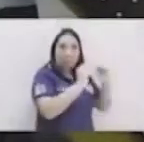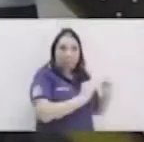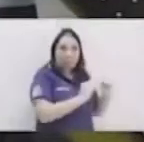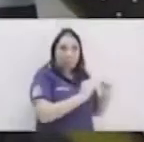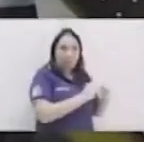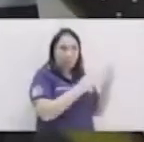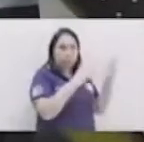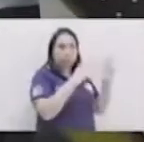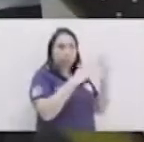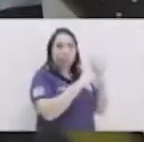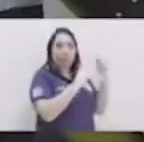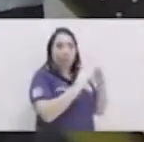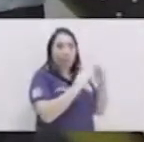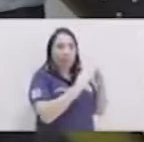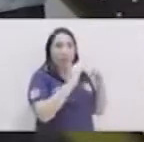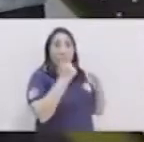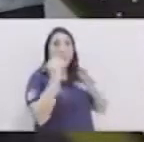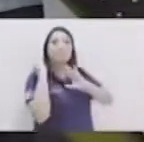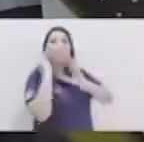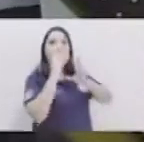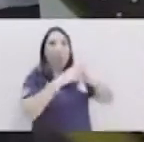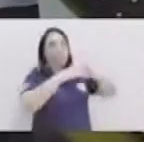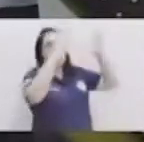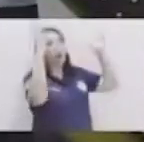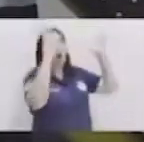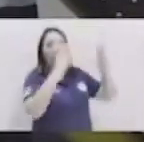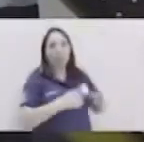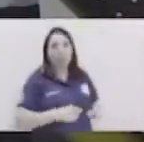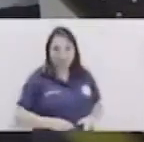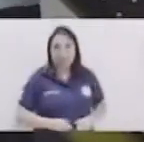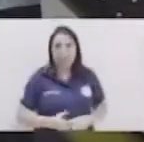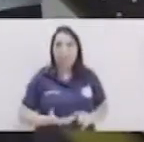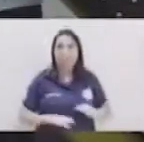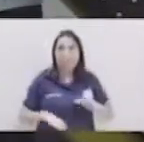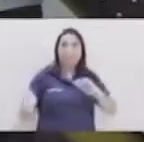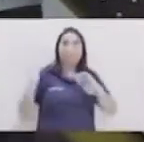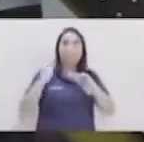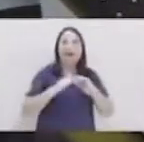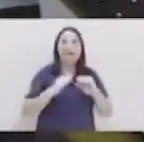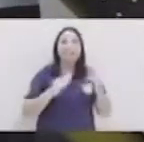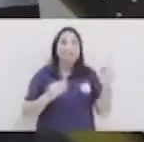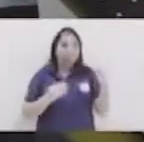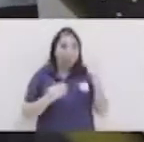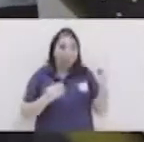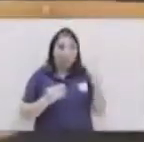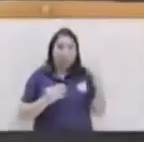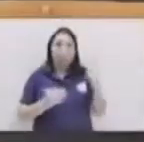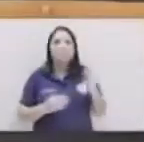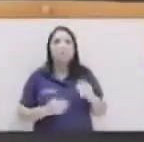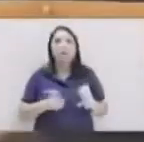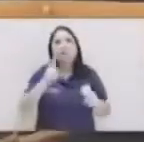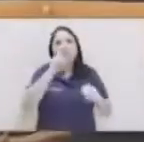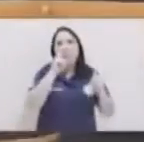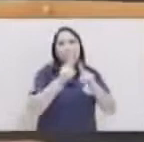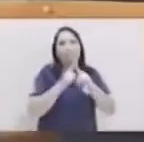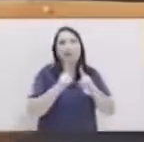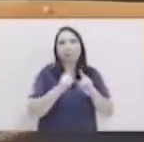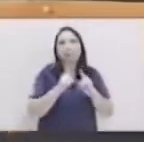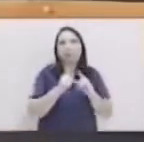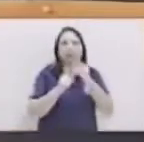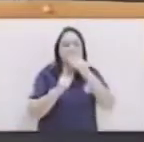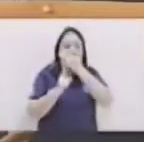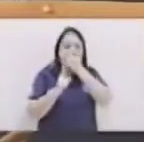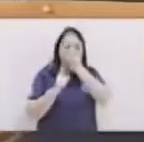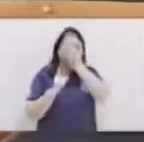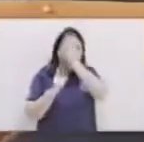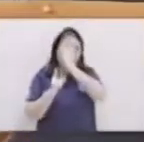mucho cuantificarlo también. Entonces, ambos es inevitable